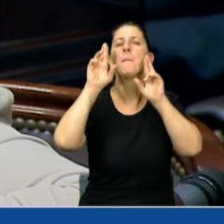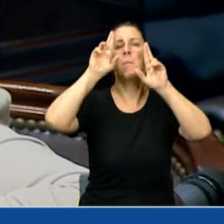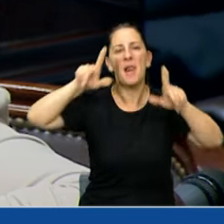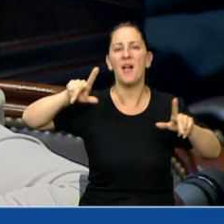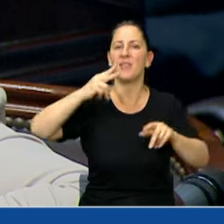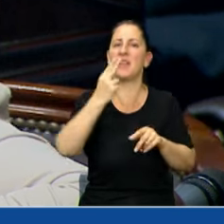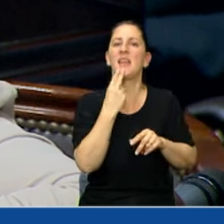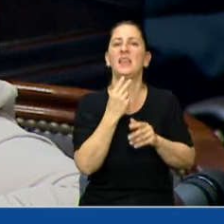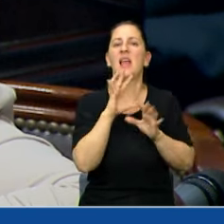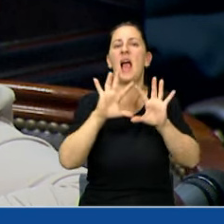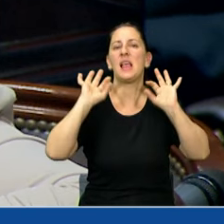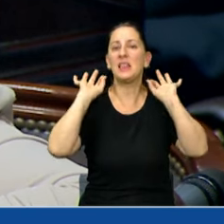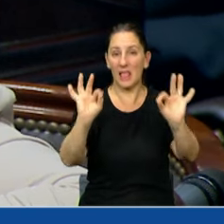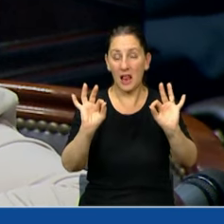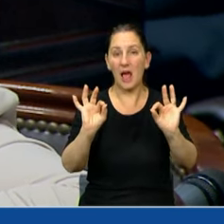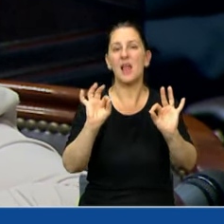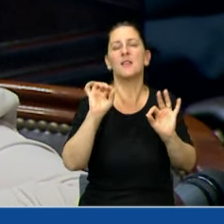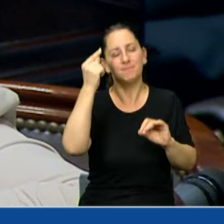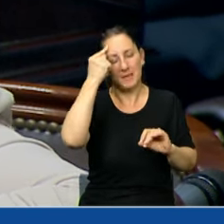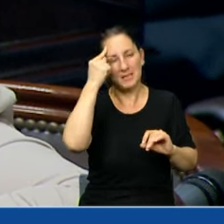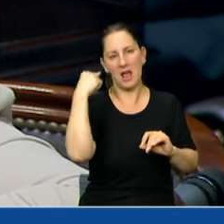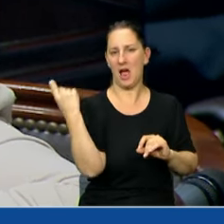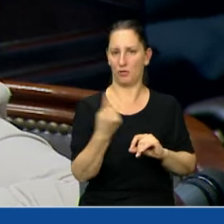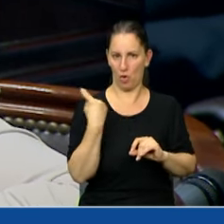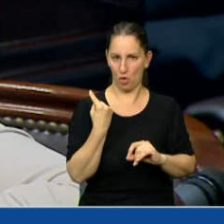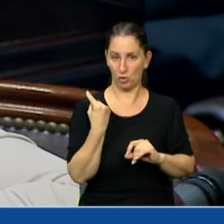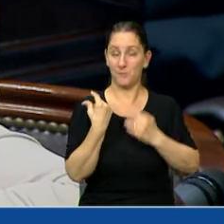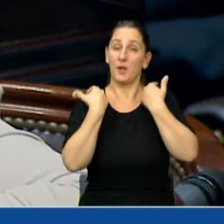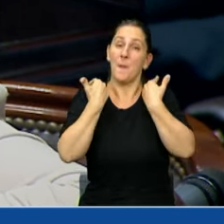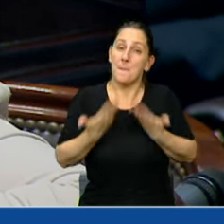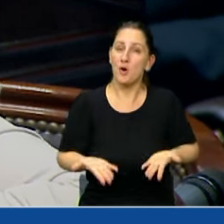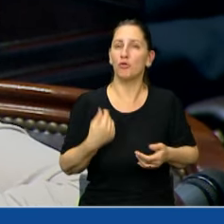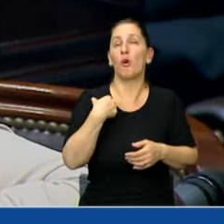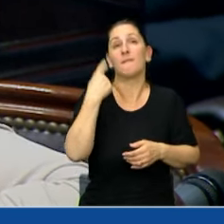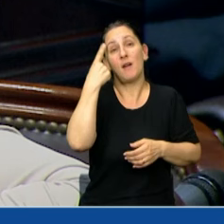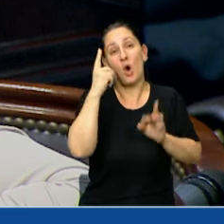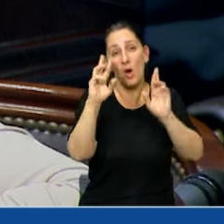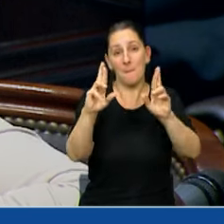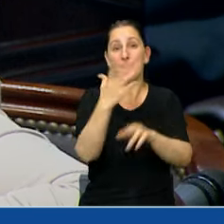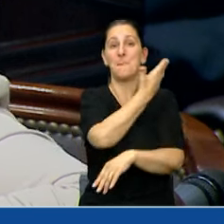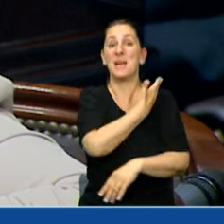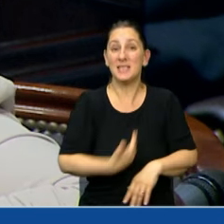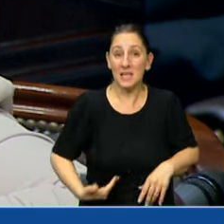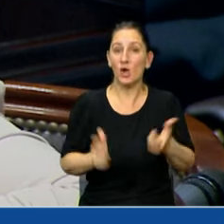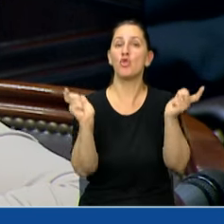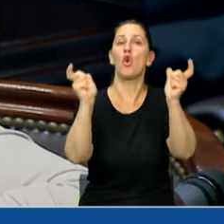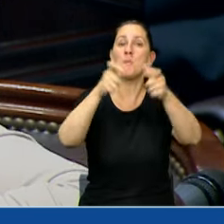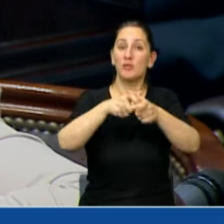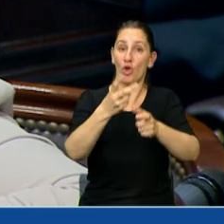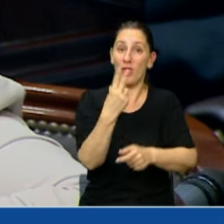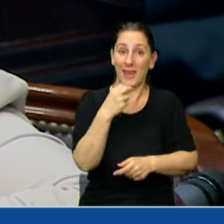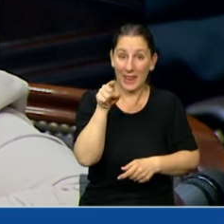energético integral que también nos tenga en cuenta a todos entonces por eso espero que el presidente de la comisión de